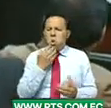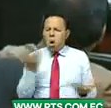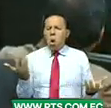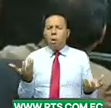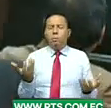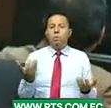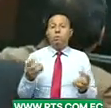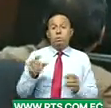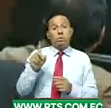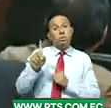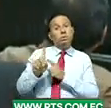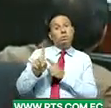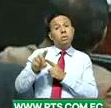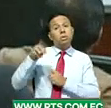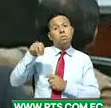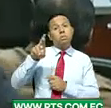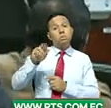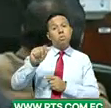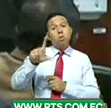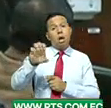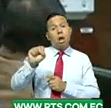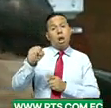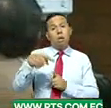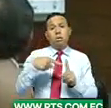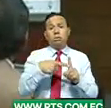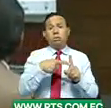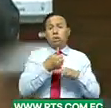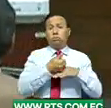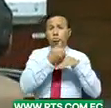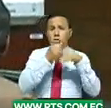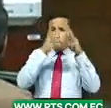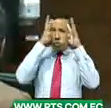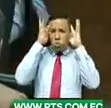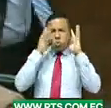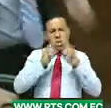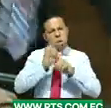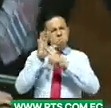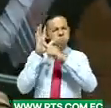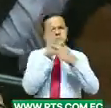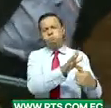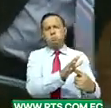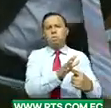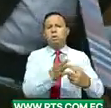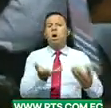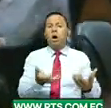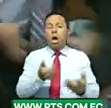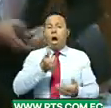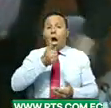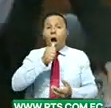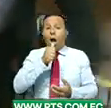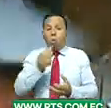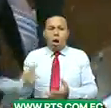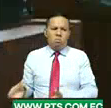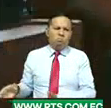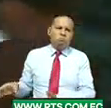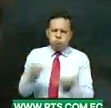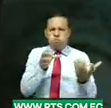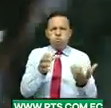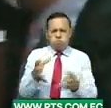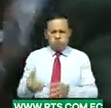El concejal Fernando Morales agredió de esta manera al alcalde de Quito, Jorge Yunda, arrojándole un termo con agua.